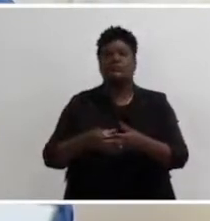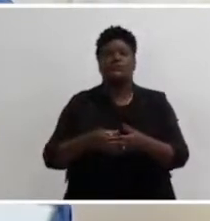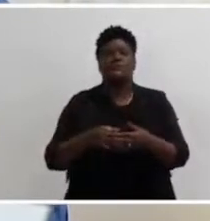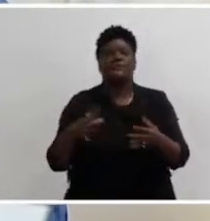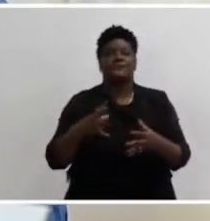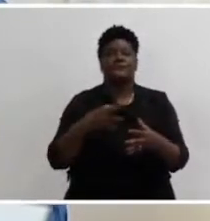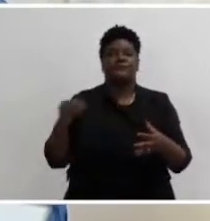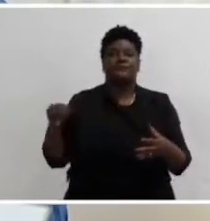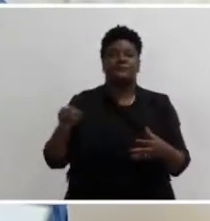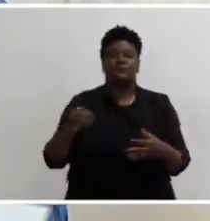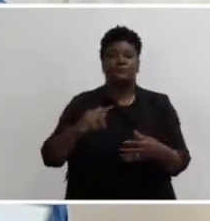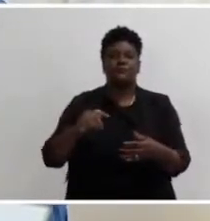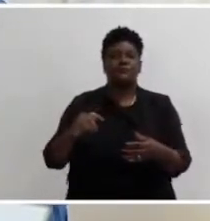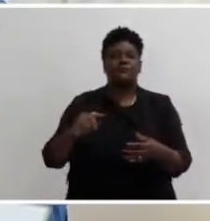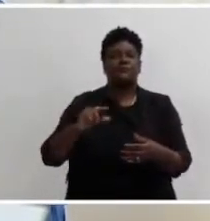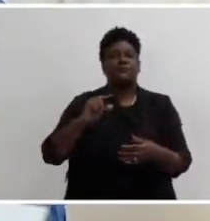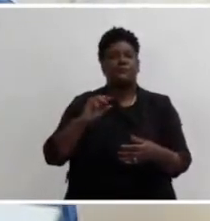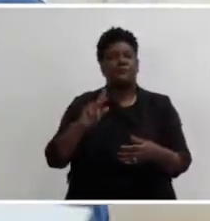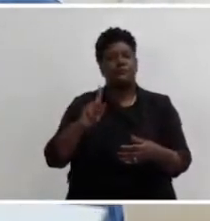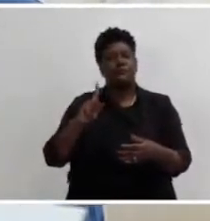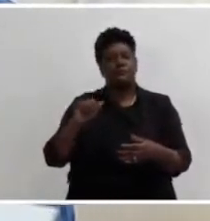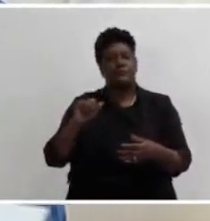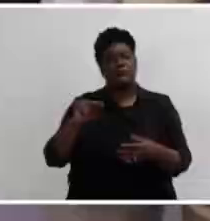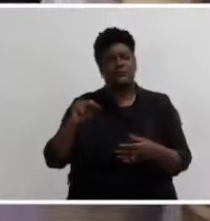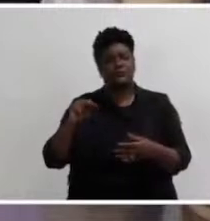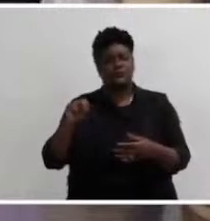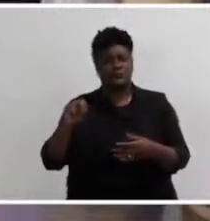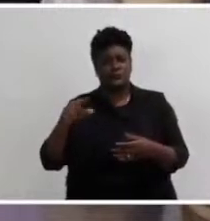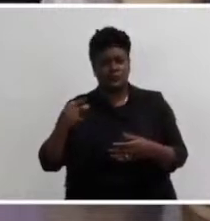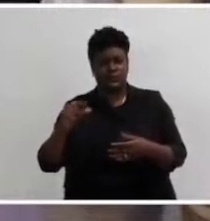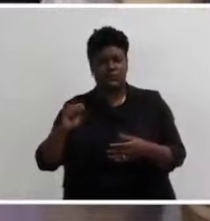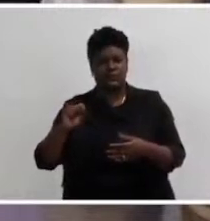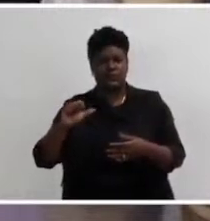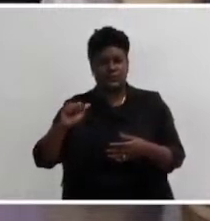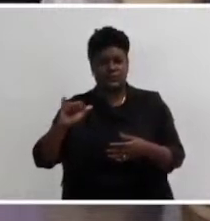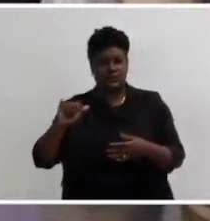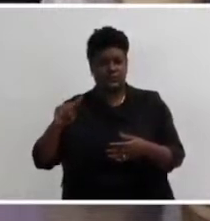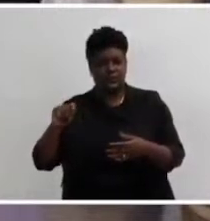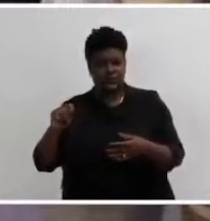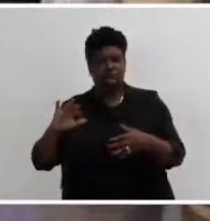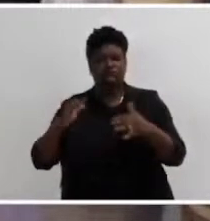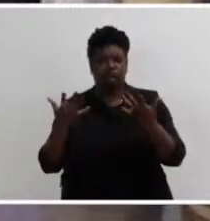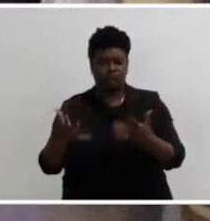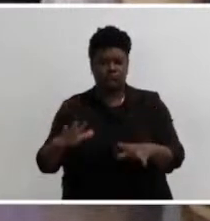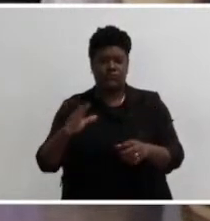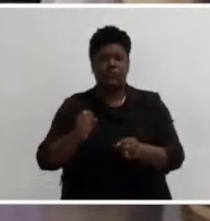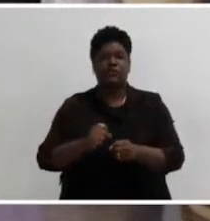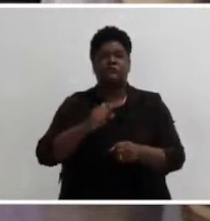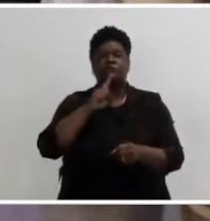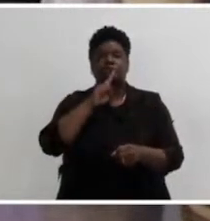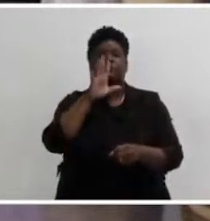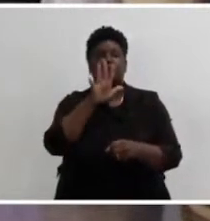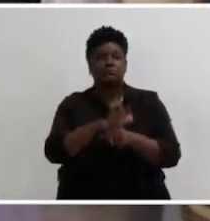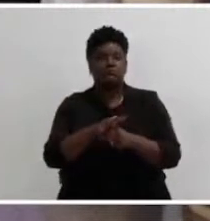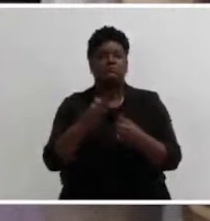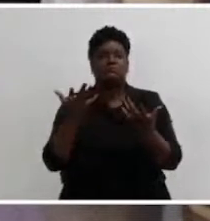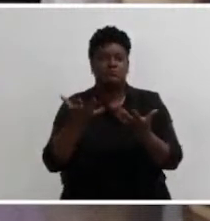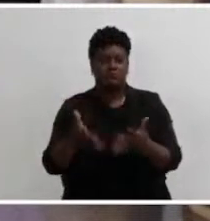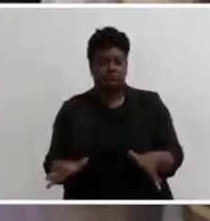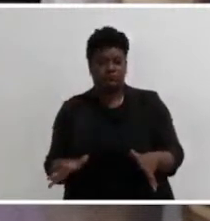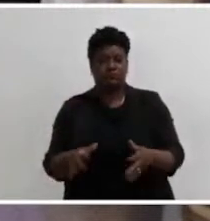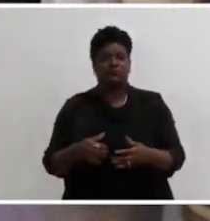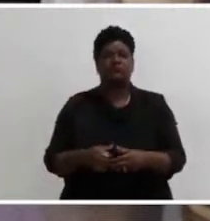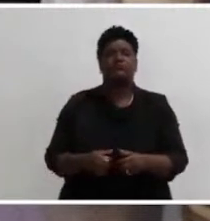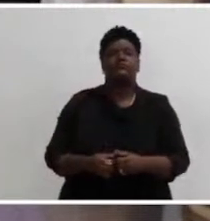de convenio, la cual programamos aprovechando la fecha de este encuentro. Al revisar el programa de Semicon West